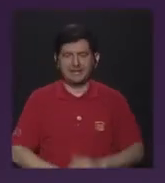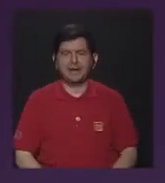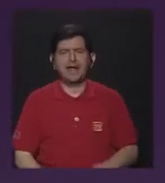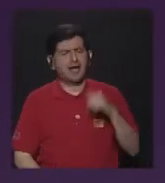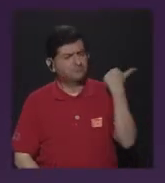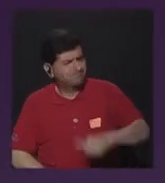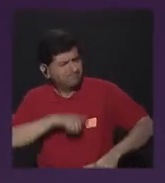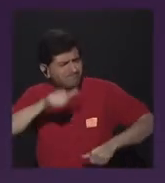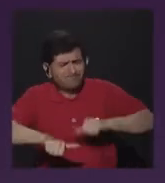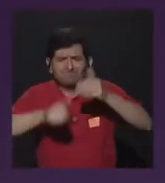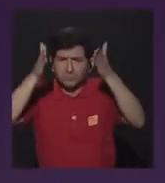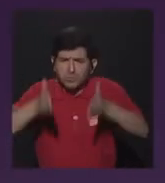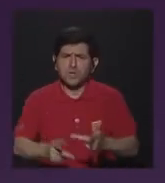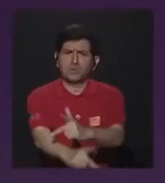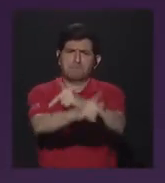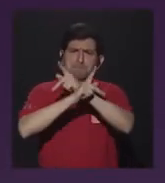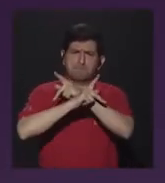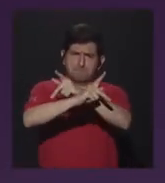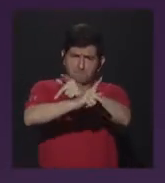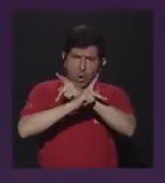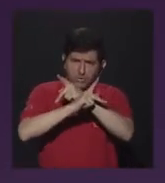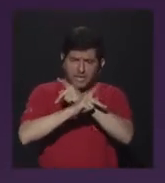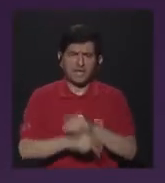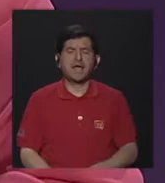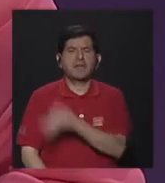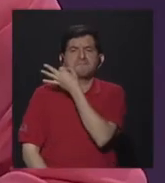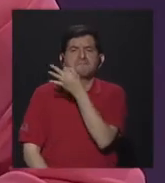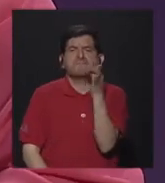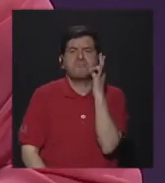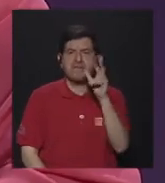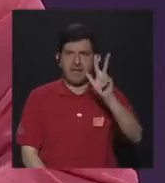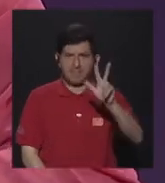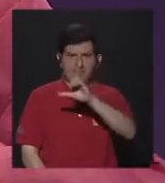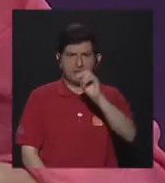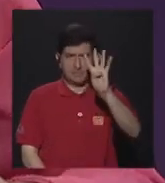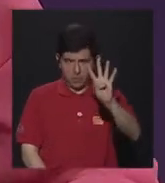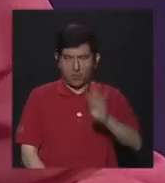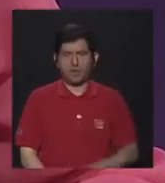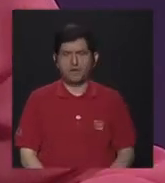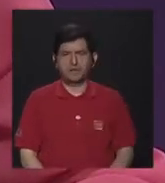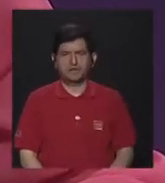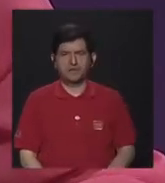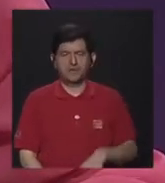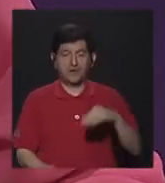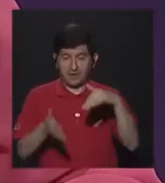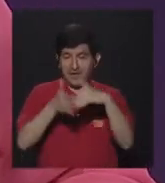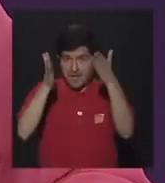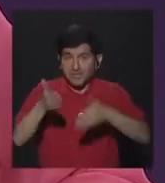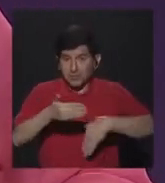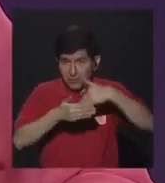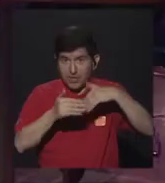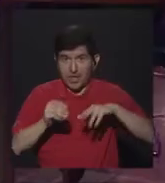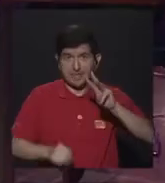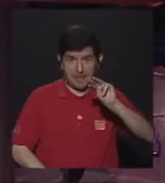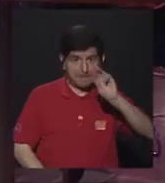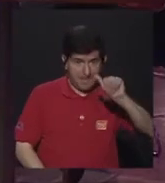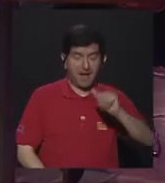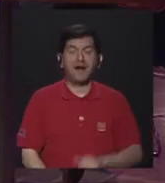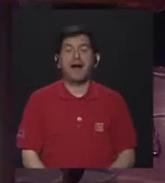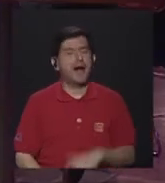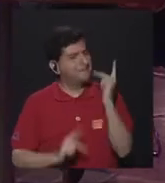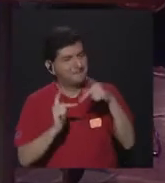luchadora por la protección de la finca 354 pero estudiante de maestría